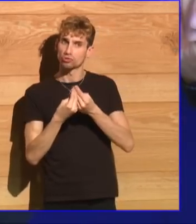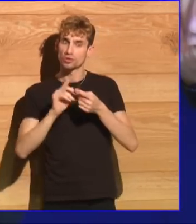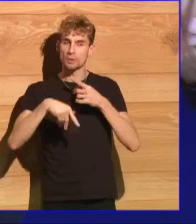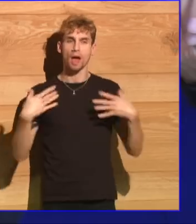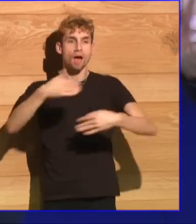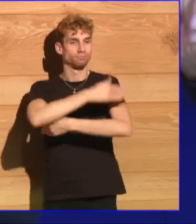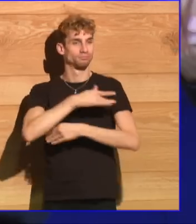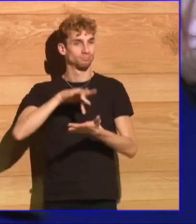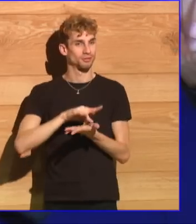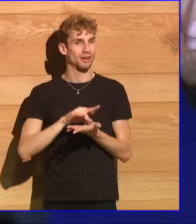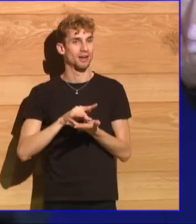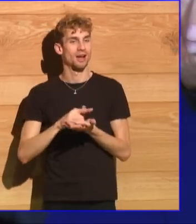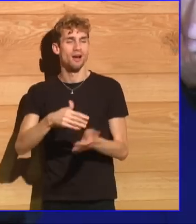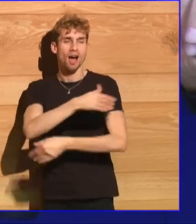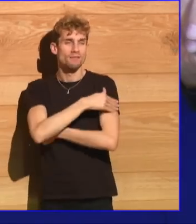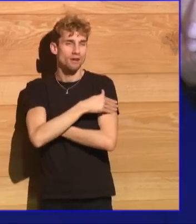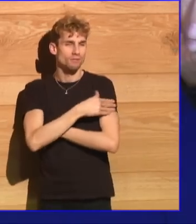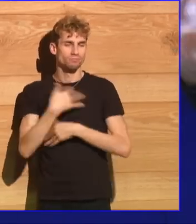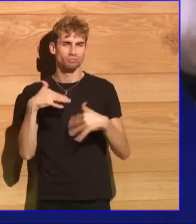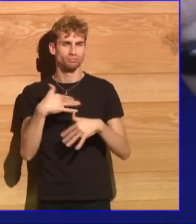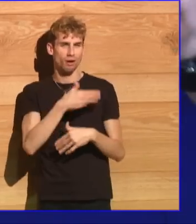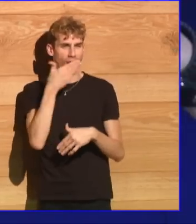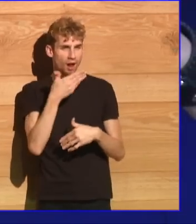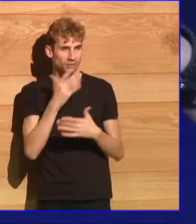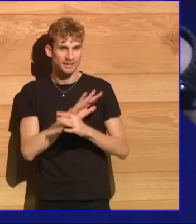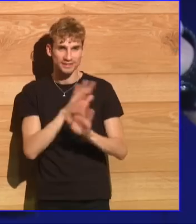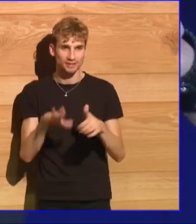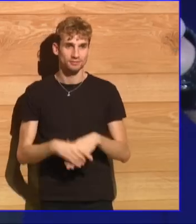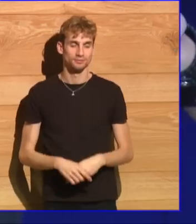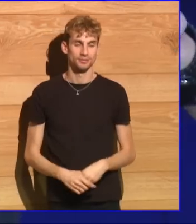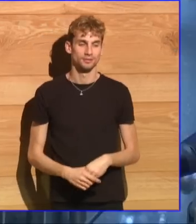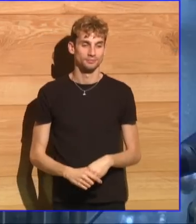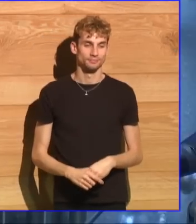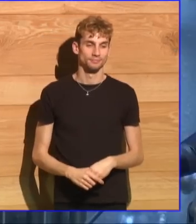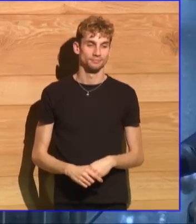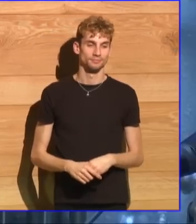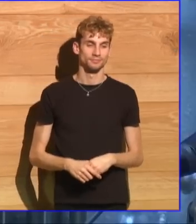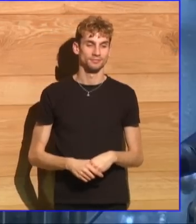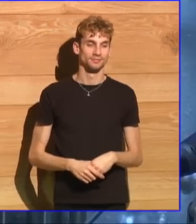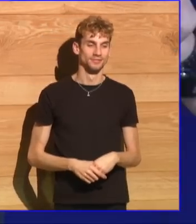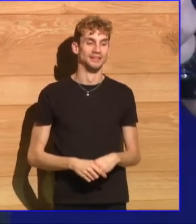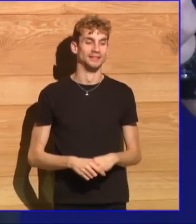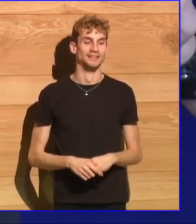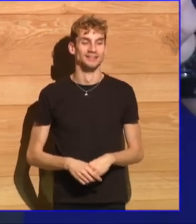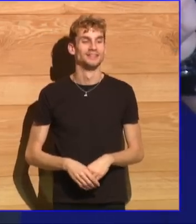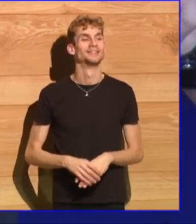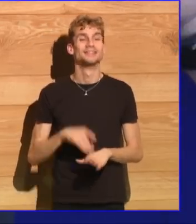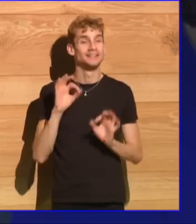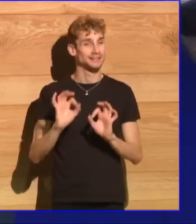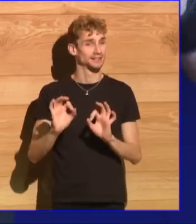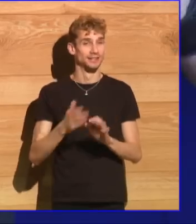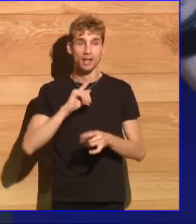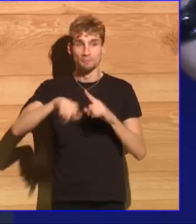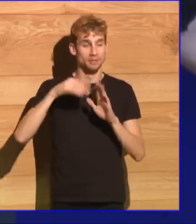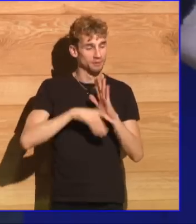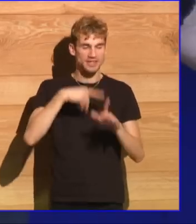un abrazo Sí. fraternalísimo. Nada Vale, más que eso. nada más que eso. Pues a ver si te acuerdas eso en el próximo eso programa. es un... A ver si me En acuerdo. el próximo programa